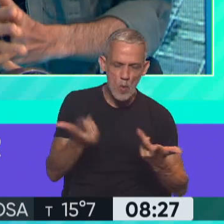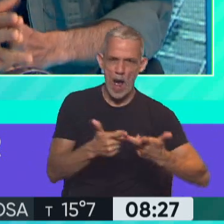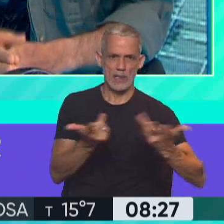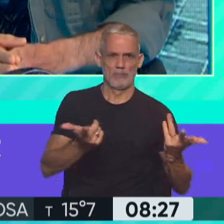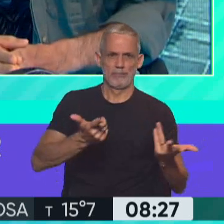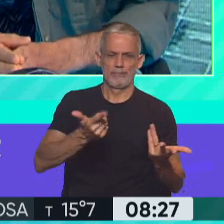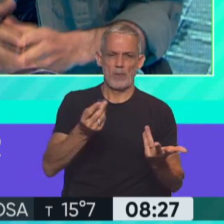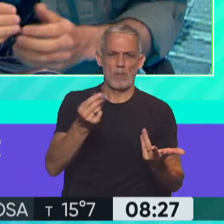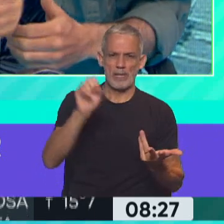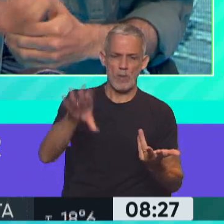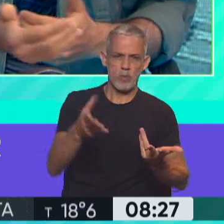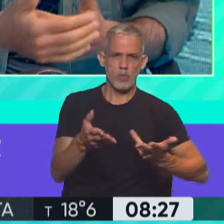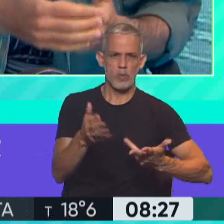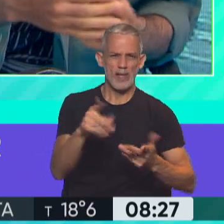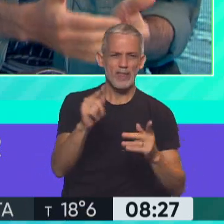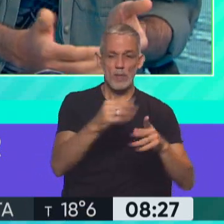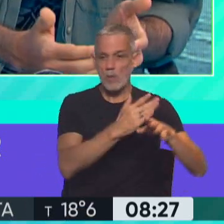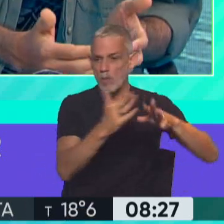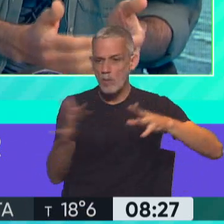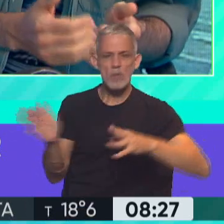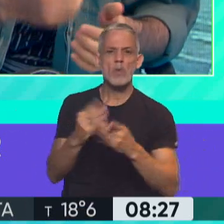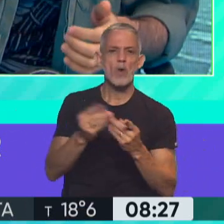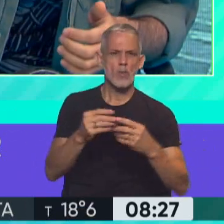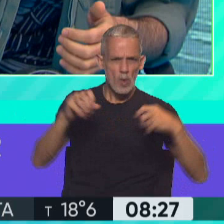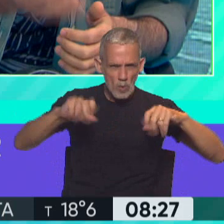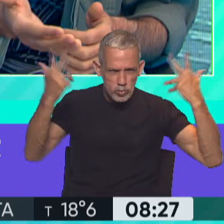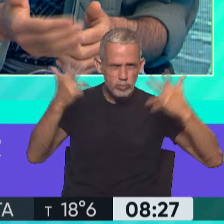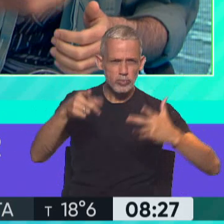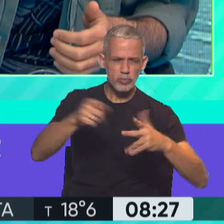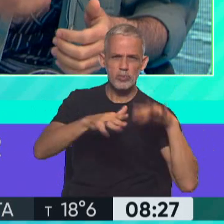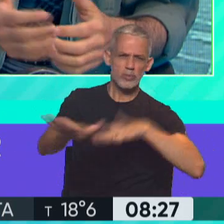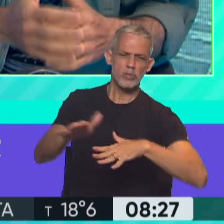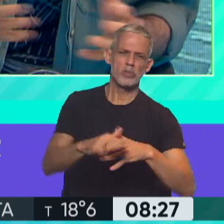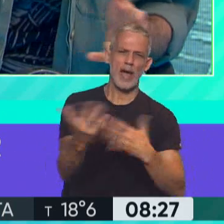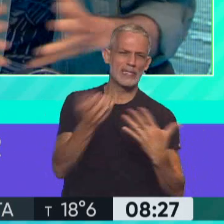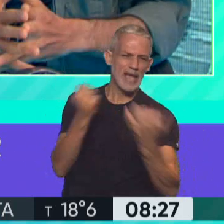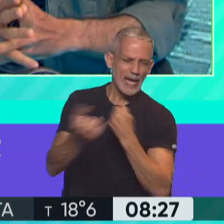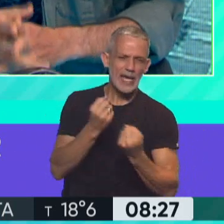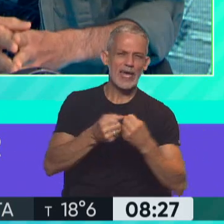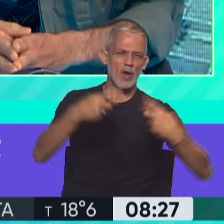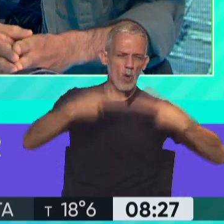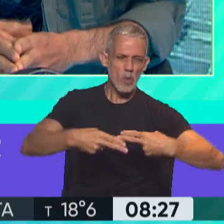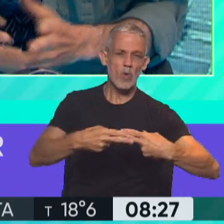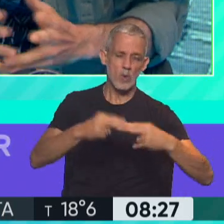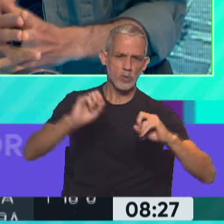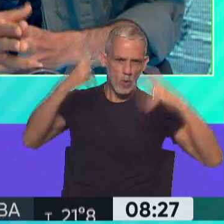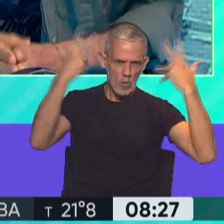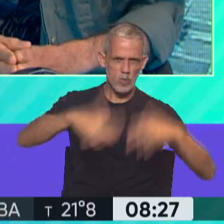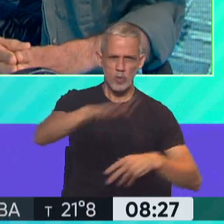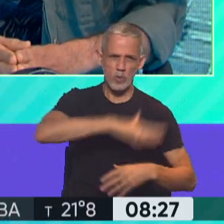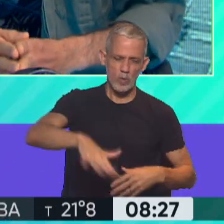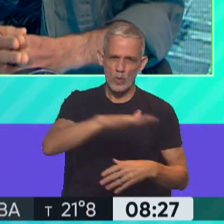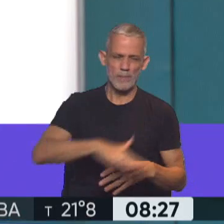desencadenar los sucesos posteriores, o sea, los levantamientos populares, los saqueos, los piquetes y la rebelión popular que finalmente...